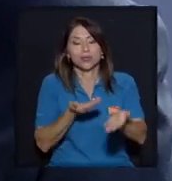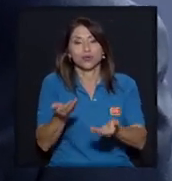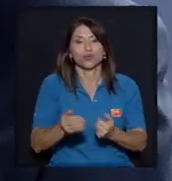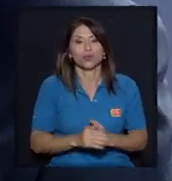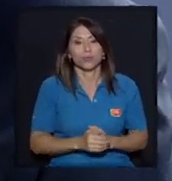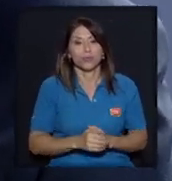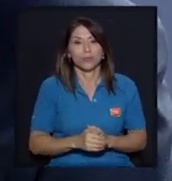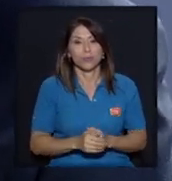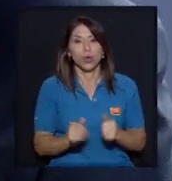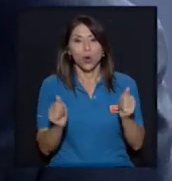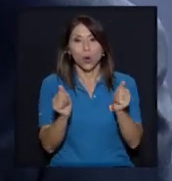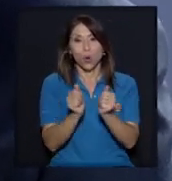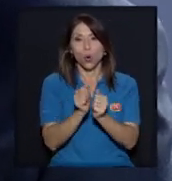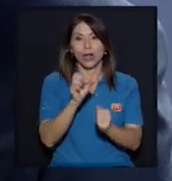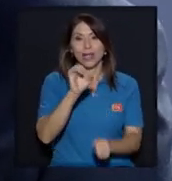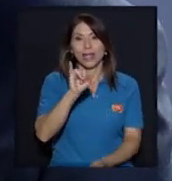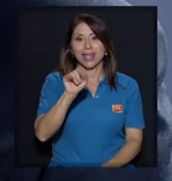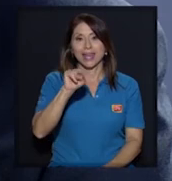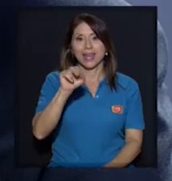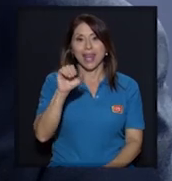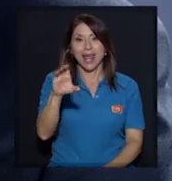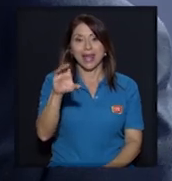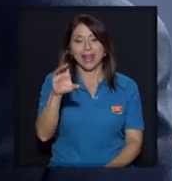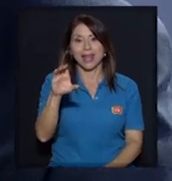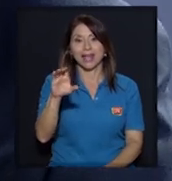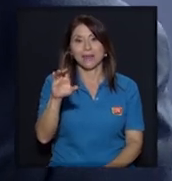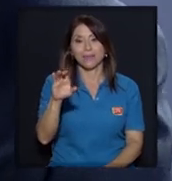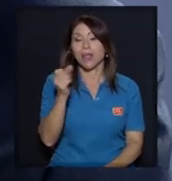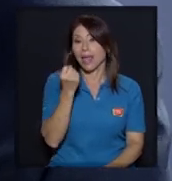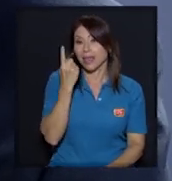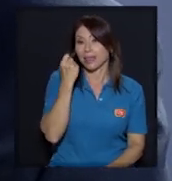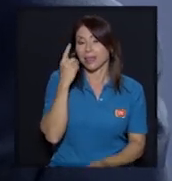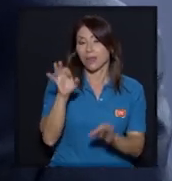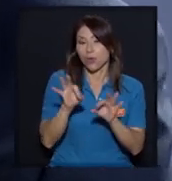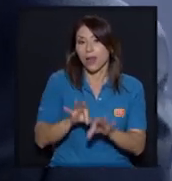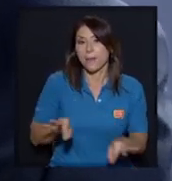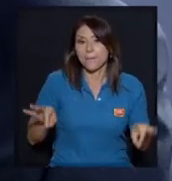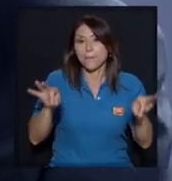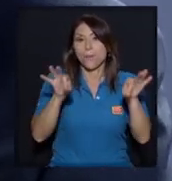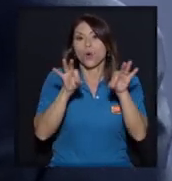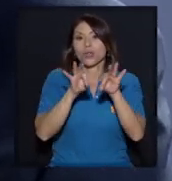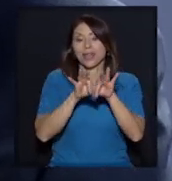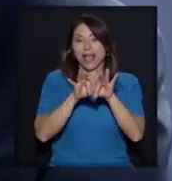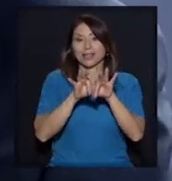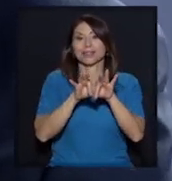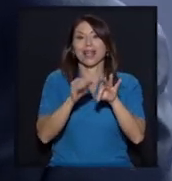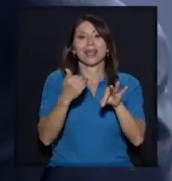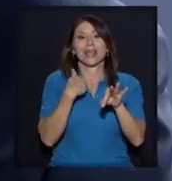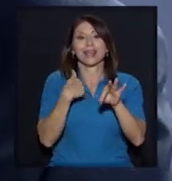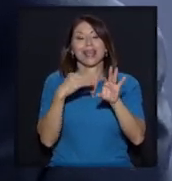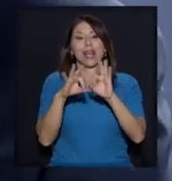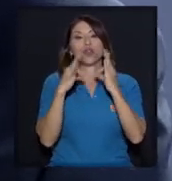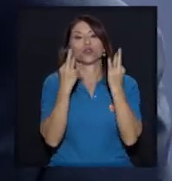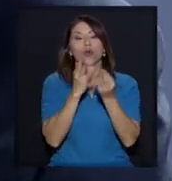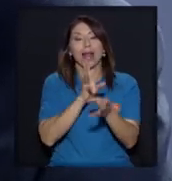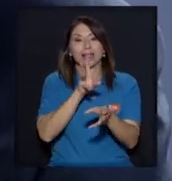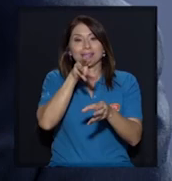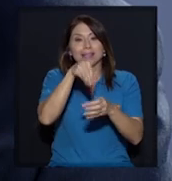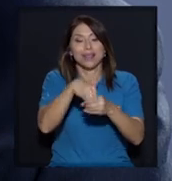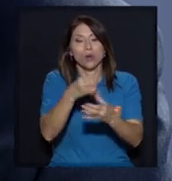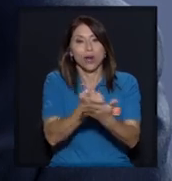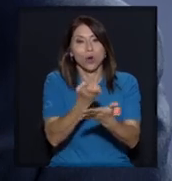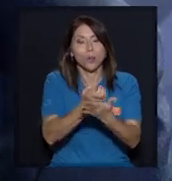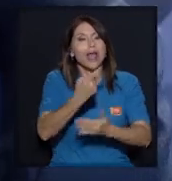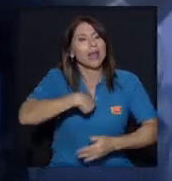En conjunto con el INEC, entendiendo la importancia que tienen los hogares dentro de la economía, hemos hecho varios esfuerzos